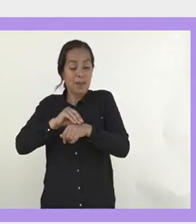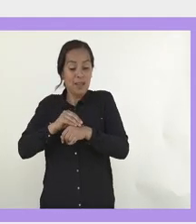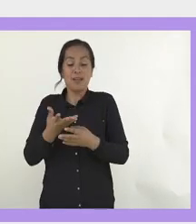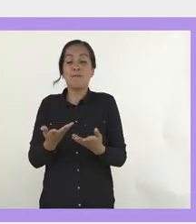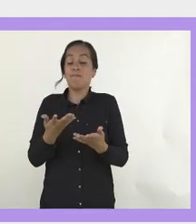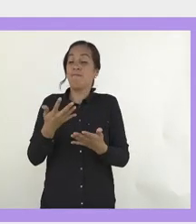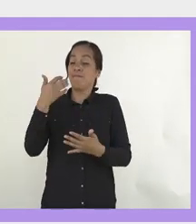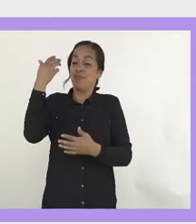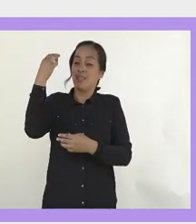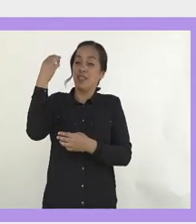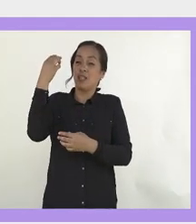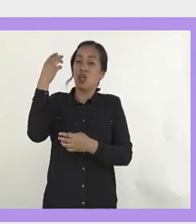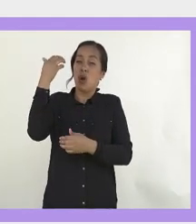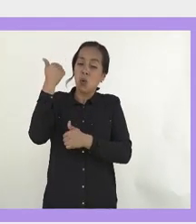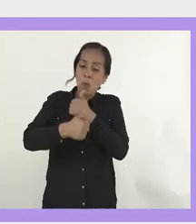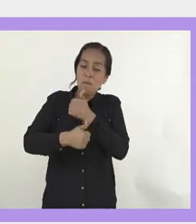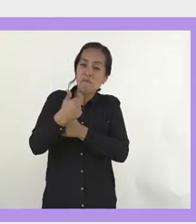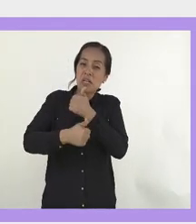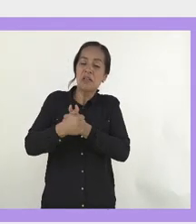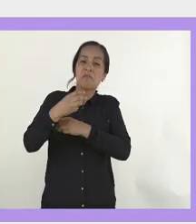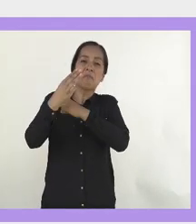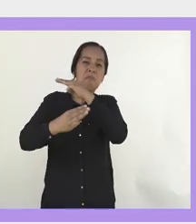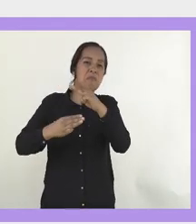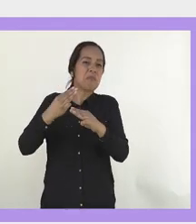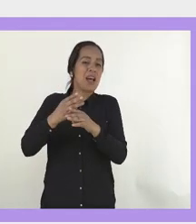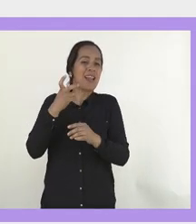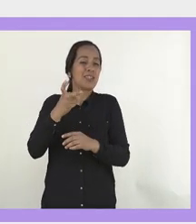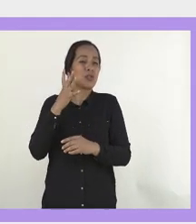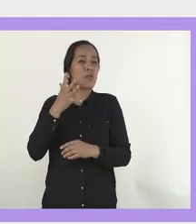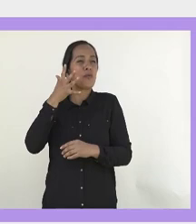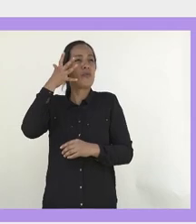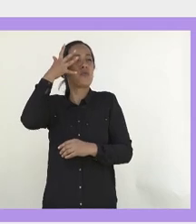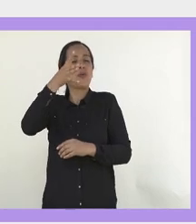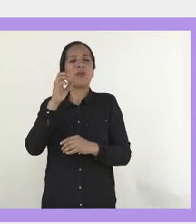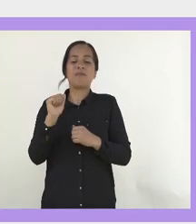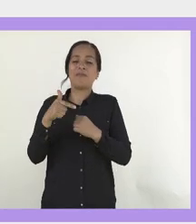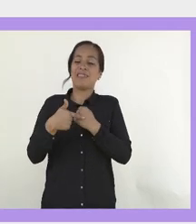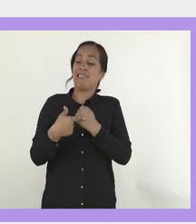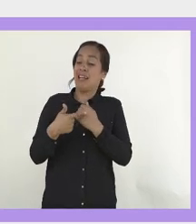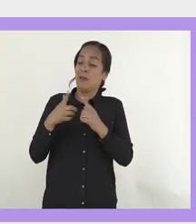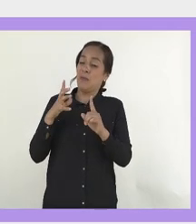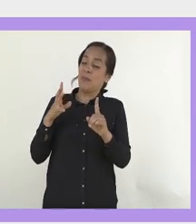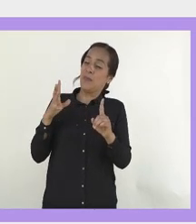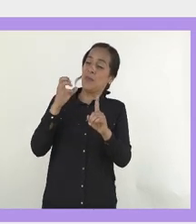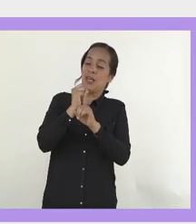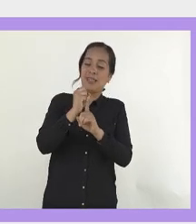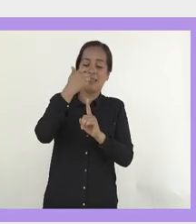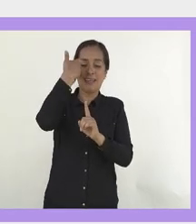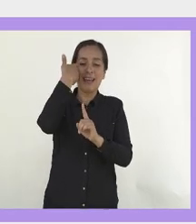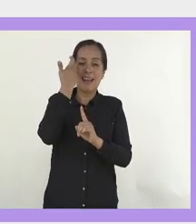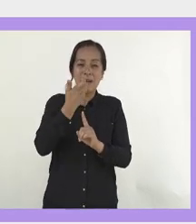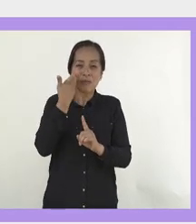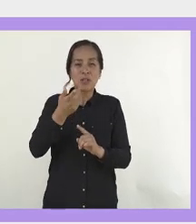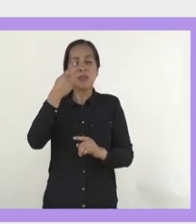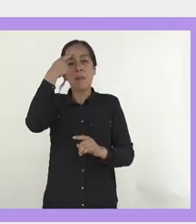mundial y creo que ese es viendo a futuro uno de los grandes retos que tenemos en México para continuar rompiendo la Barrera del fútbol